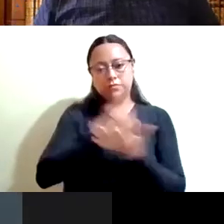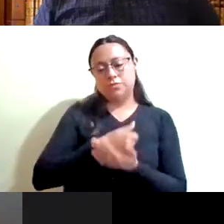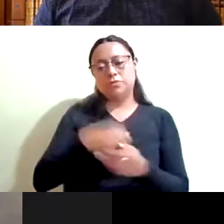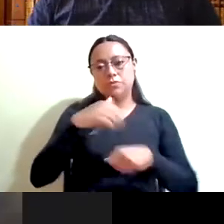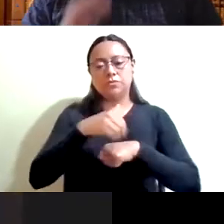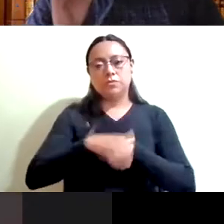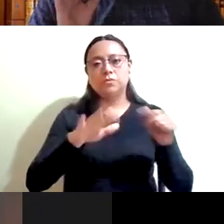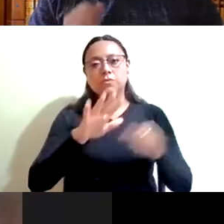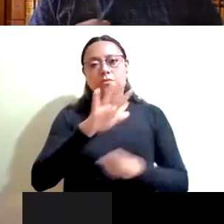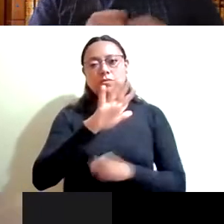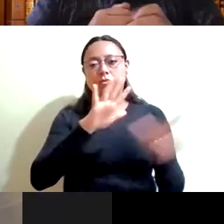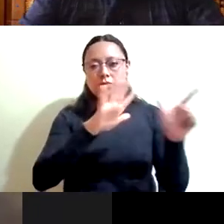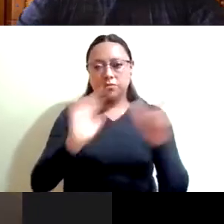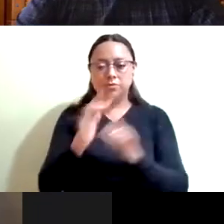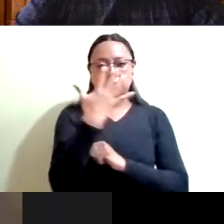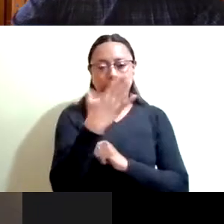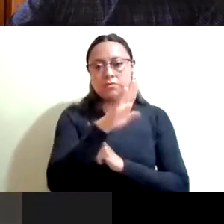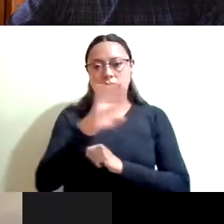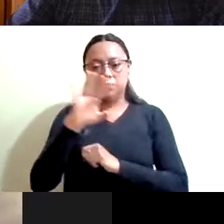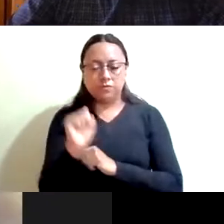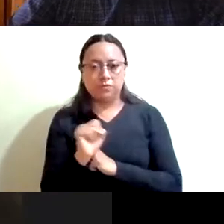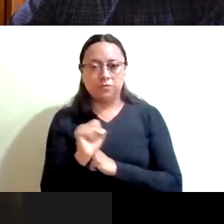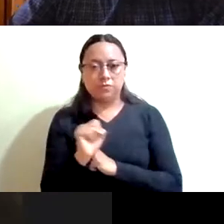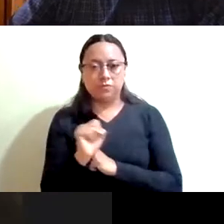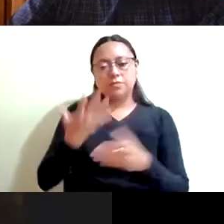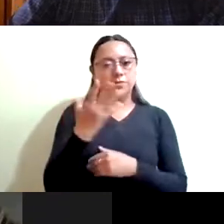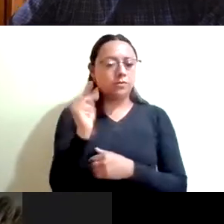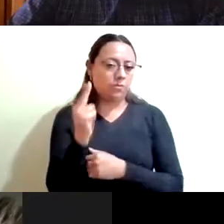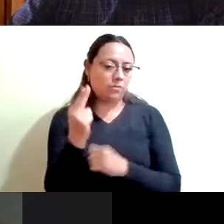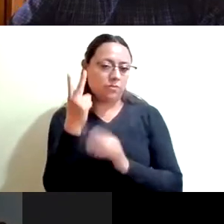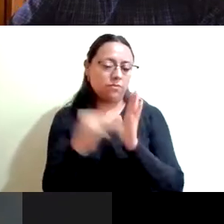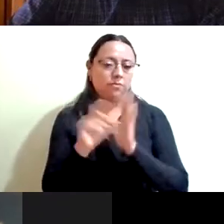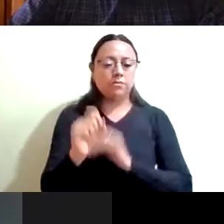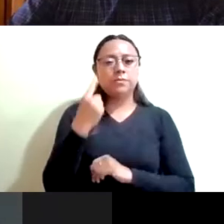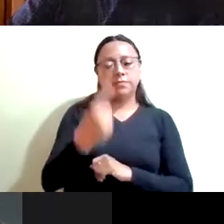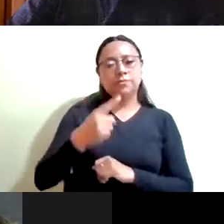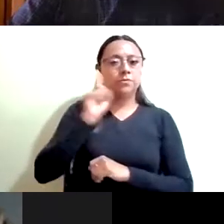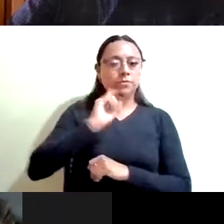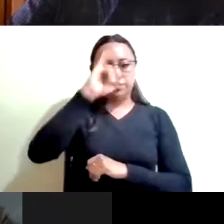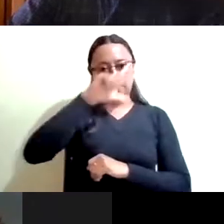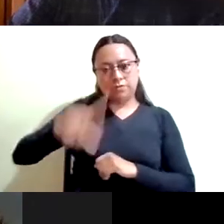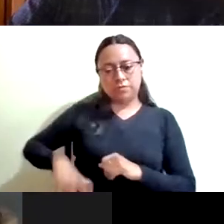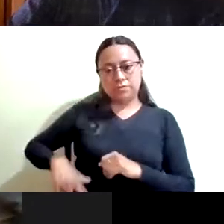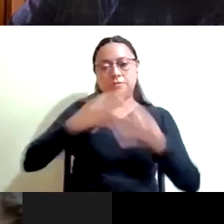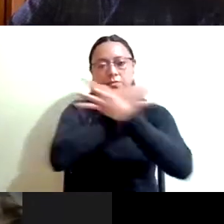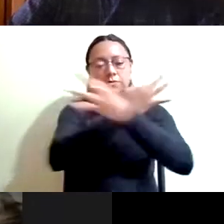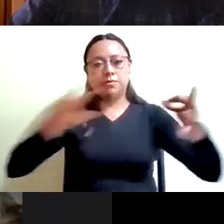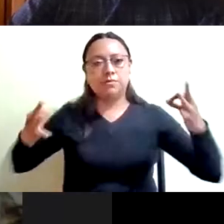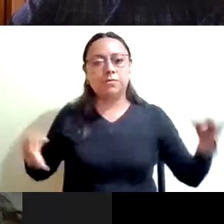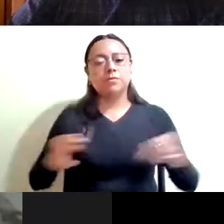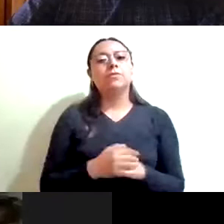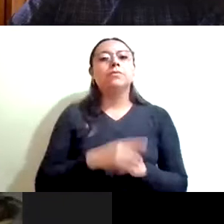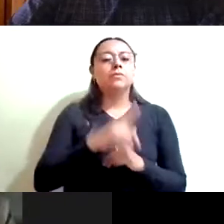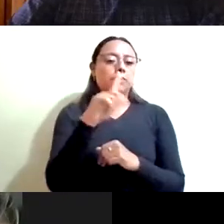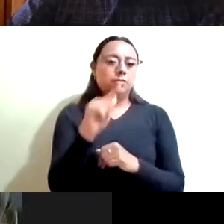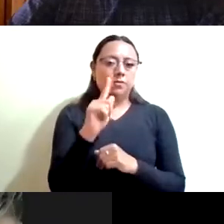del pasado 15 de octubre del 2021, la Jefatura de Gobierno anunció el 79º aviso por el